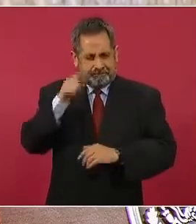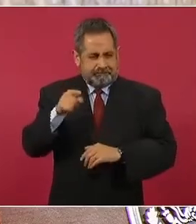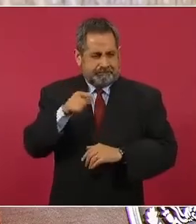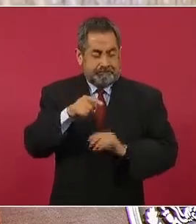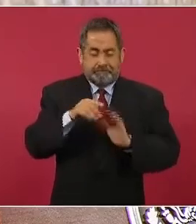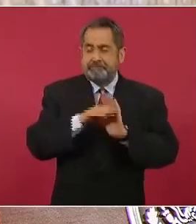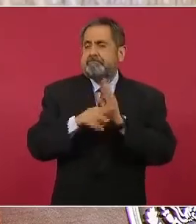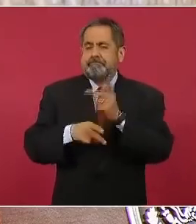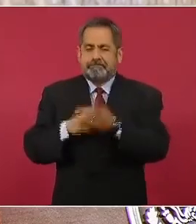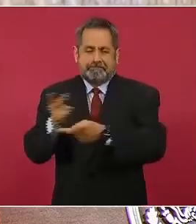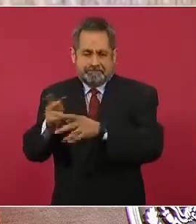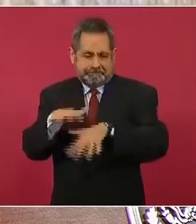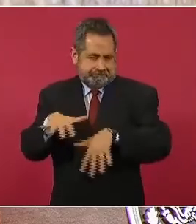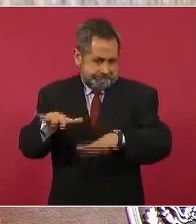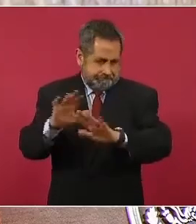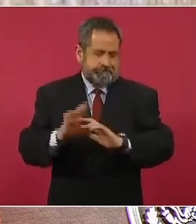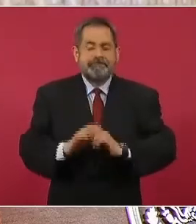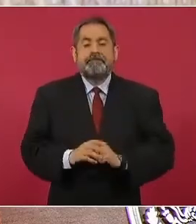Pinochet,